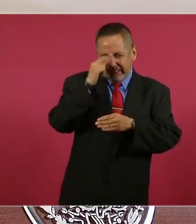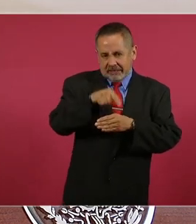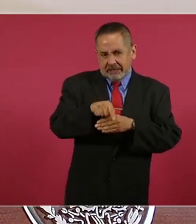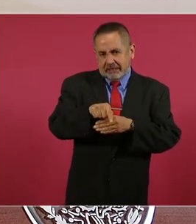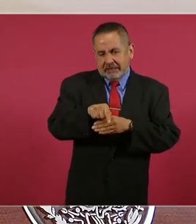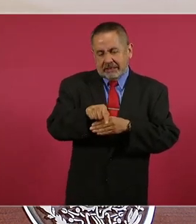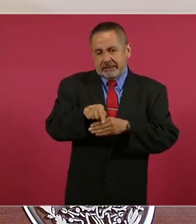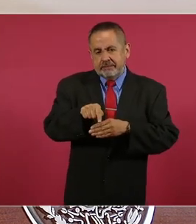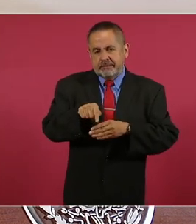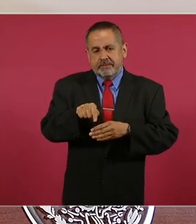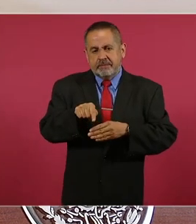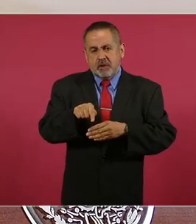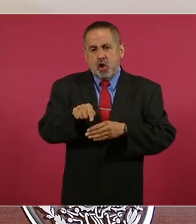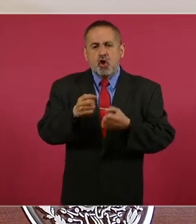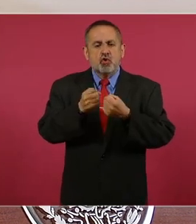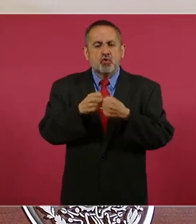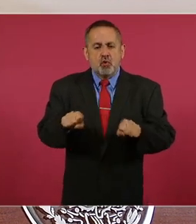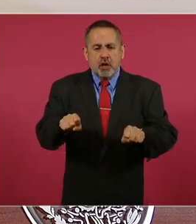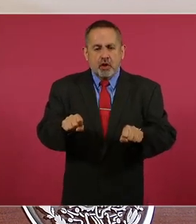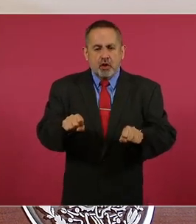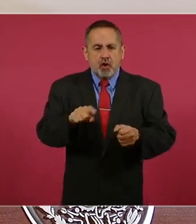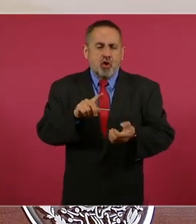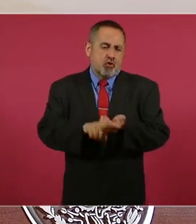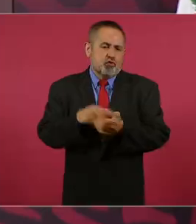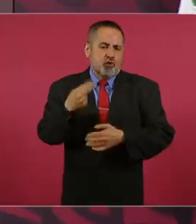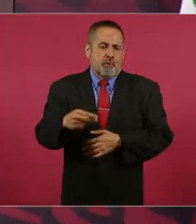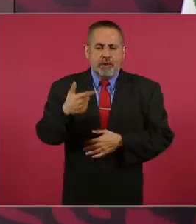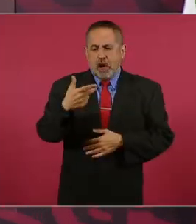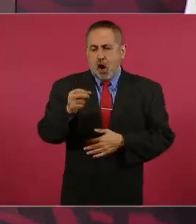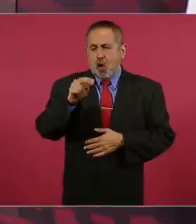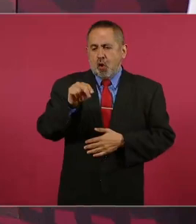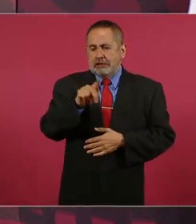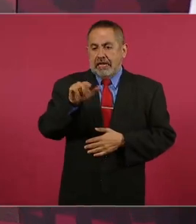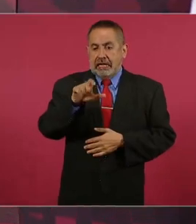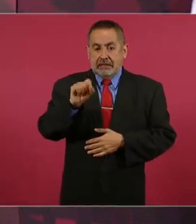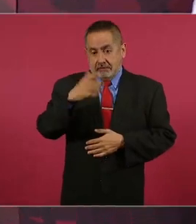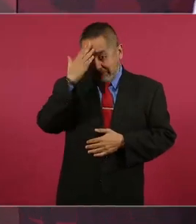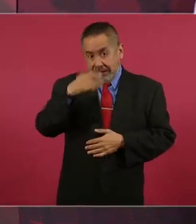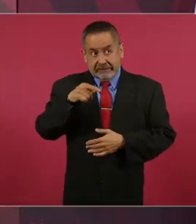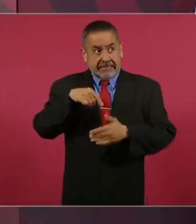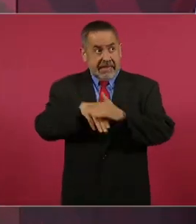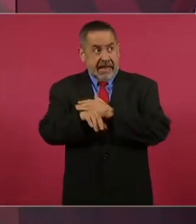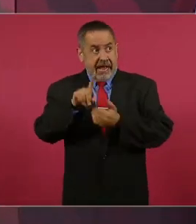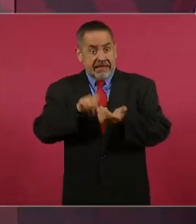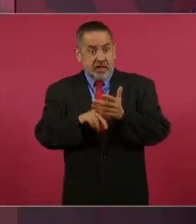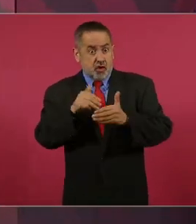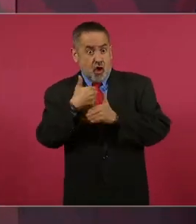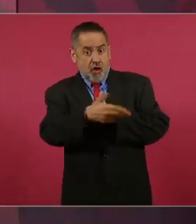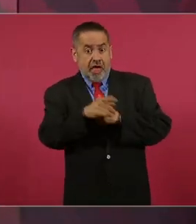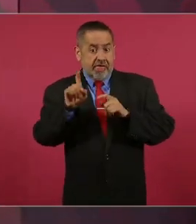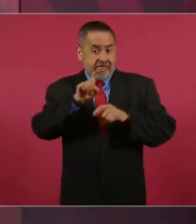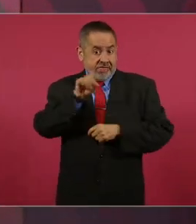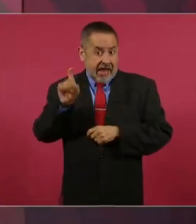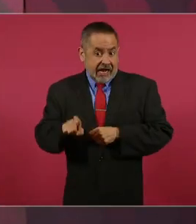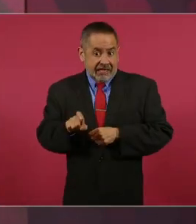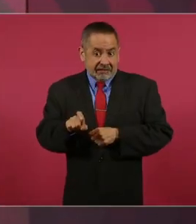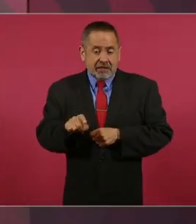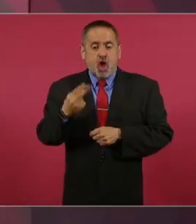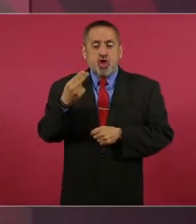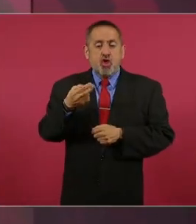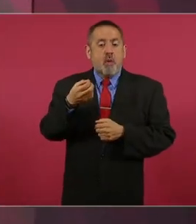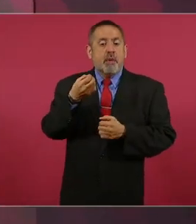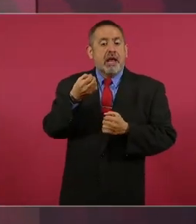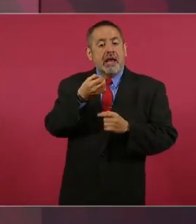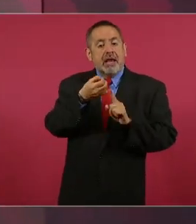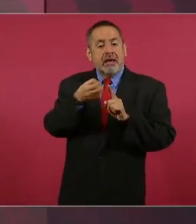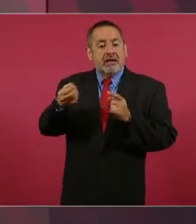su suegro era de apellido González. Ya ven que allá en Texas los apellidos pues